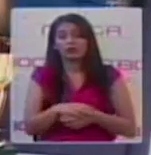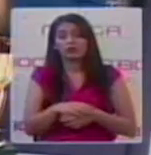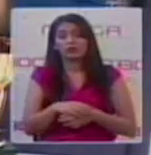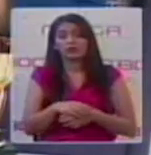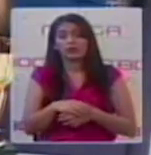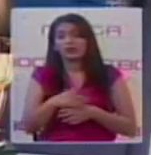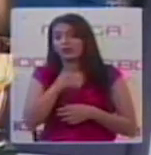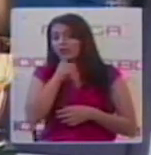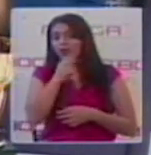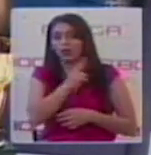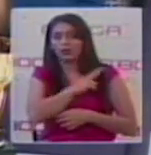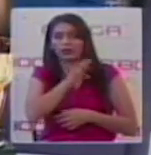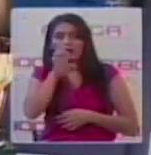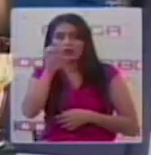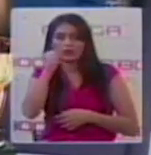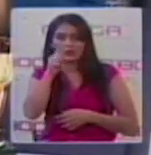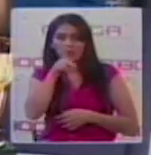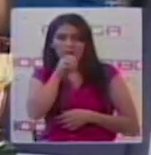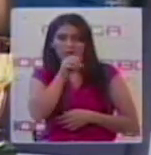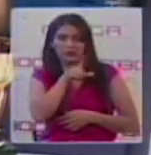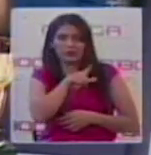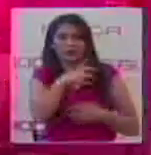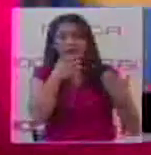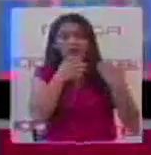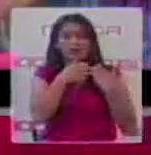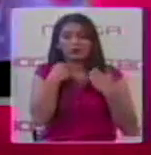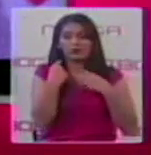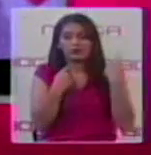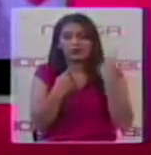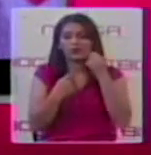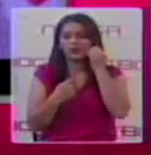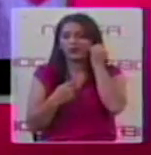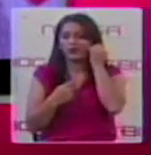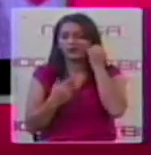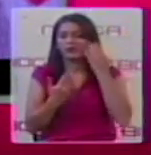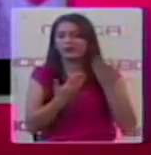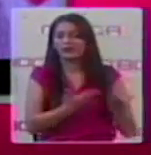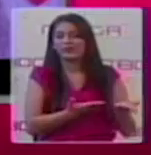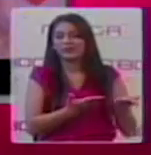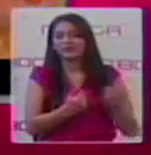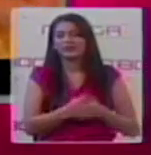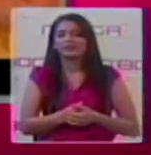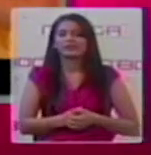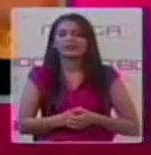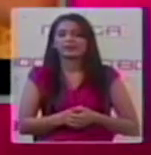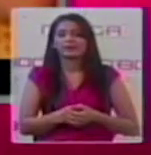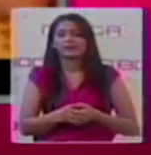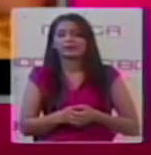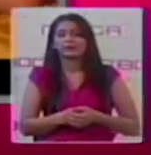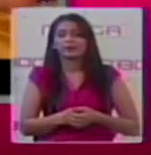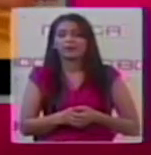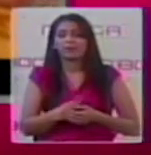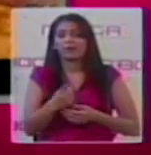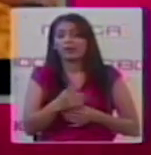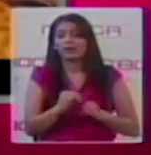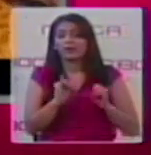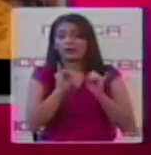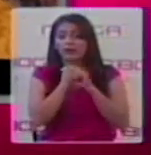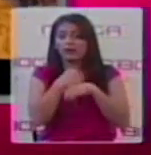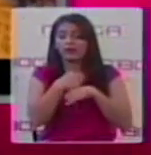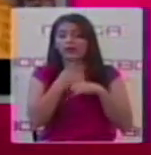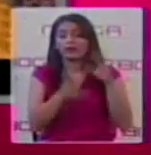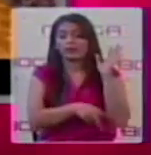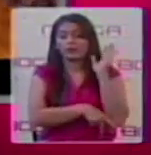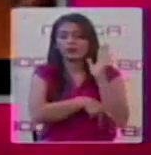mujeres y lo otro es un equipo que es de una carrera no afín ni a la administración ni a la economía, es ingeniería petrolera.